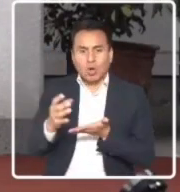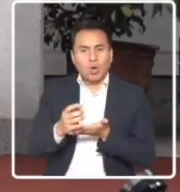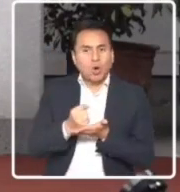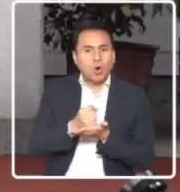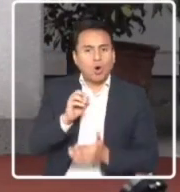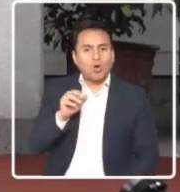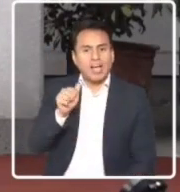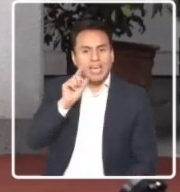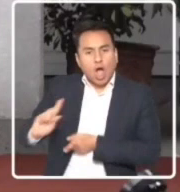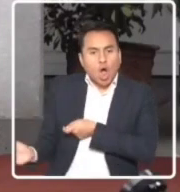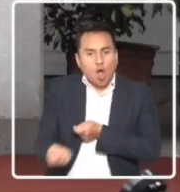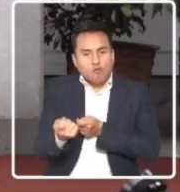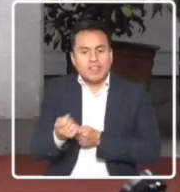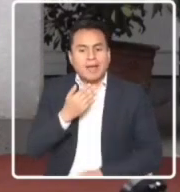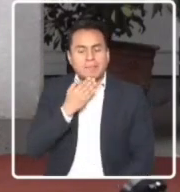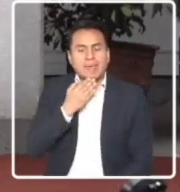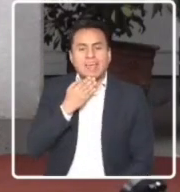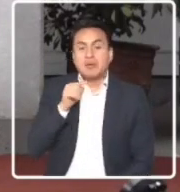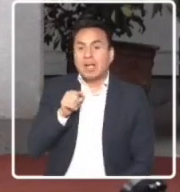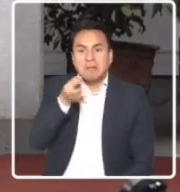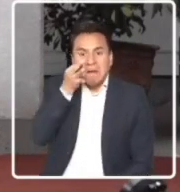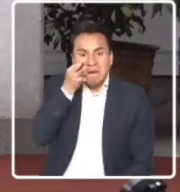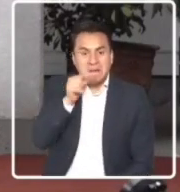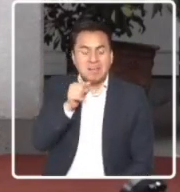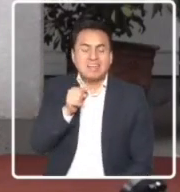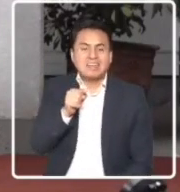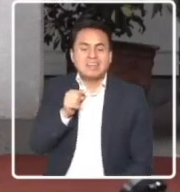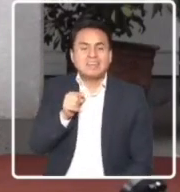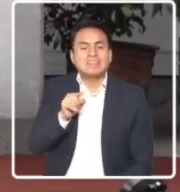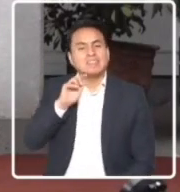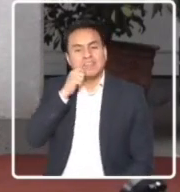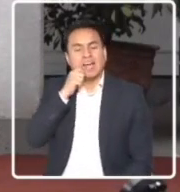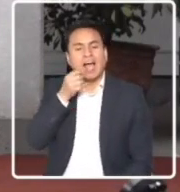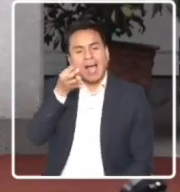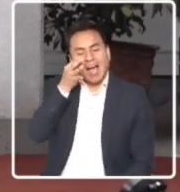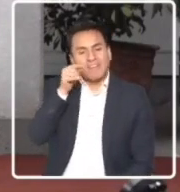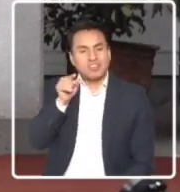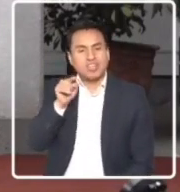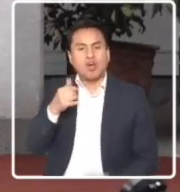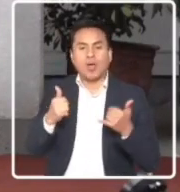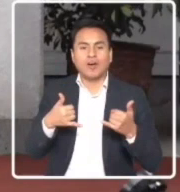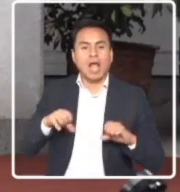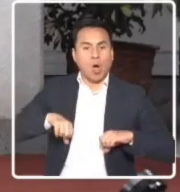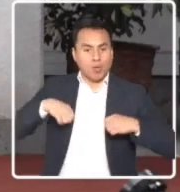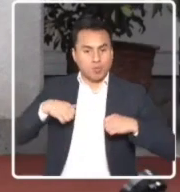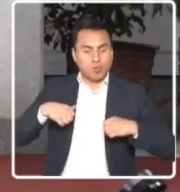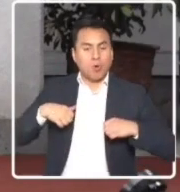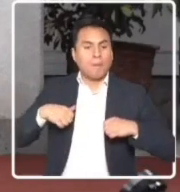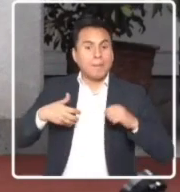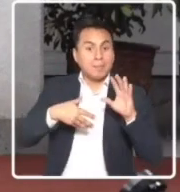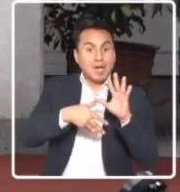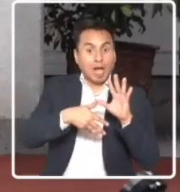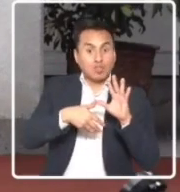sacaron también ayer en golf, y que estaban siguiendo atentamente y que van a ser anfitriones de los Juegos de la Juventud Panamericanos